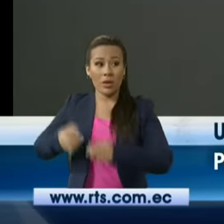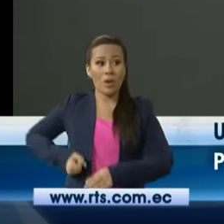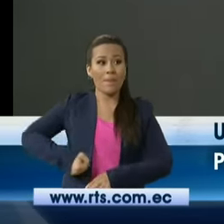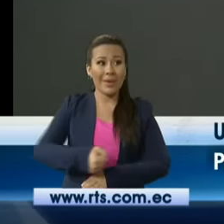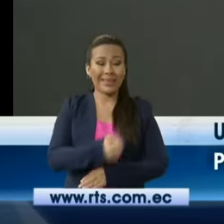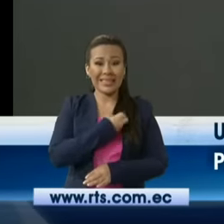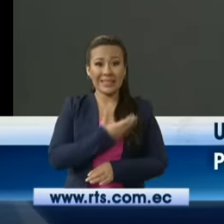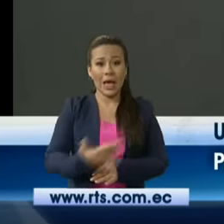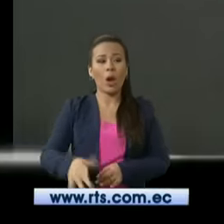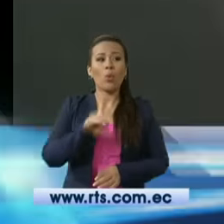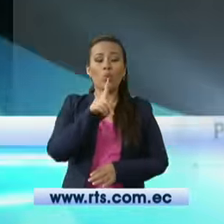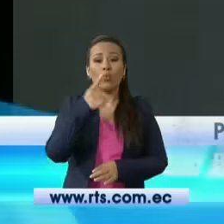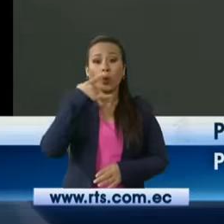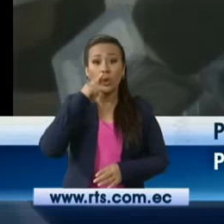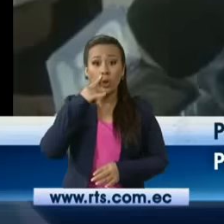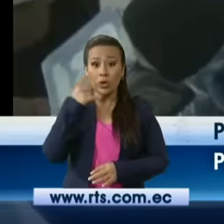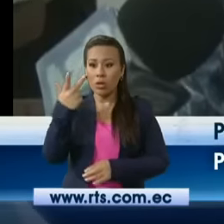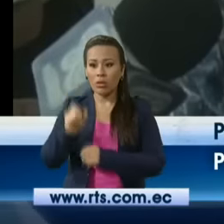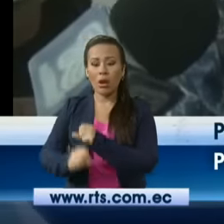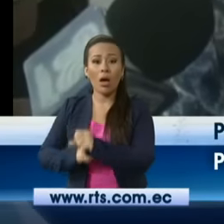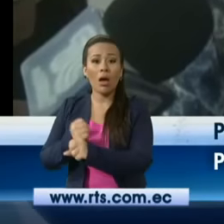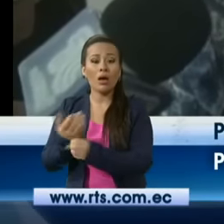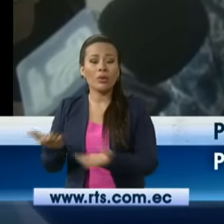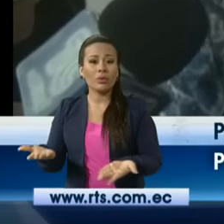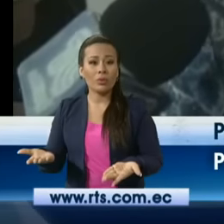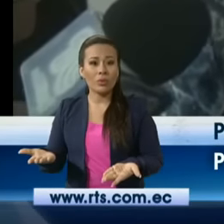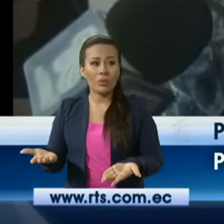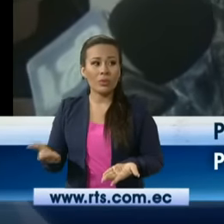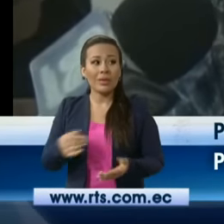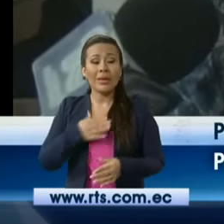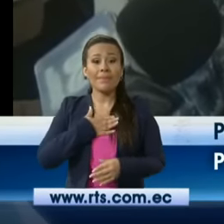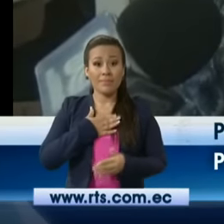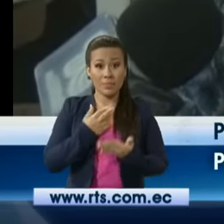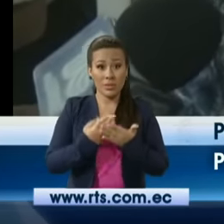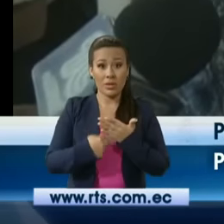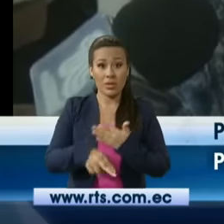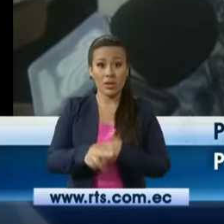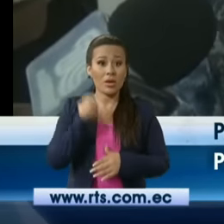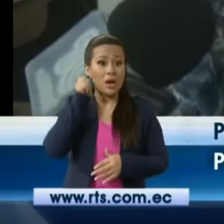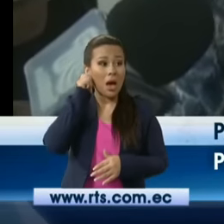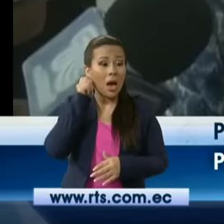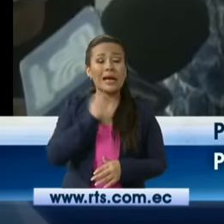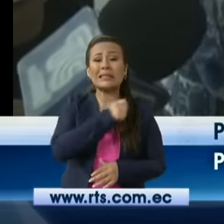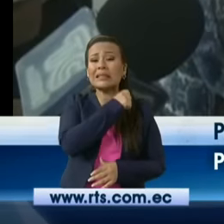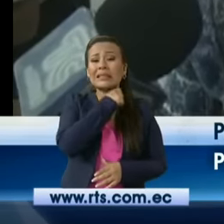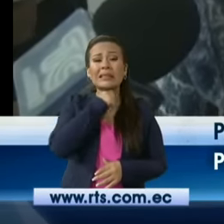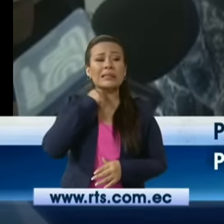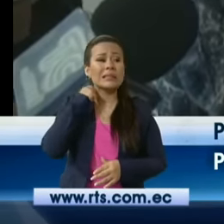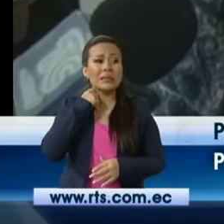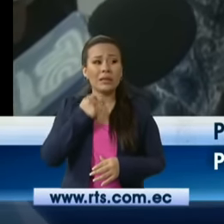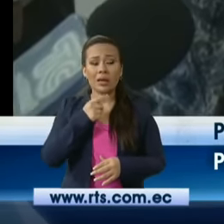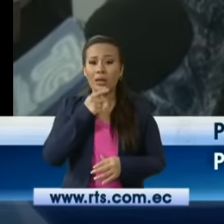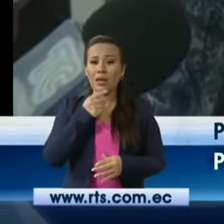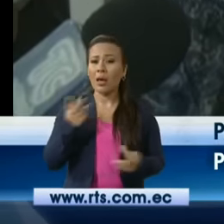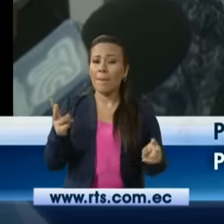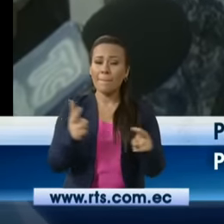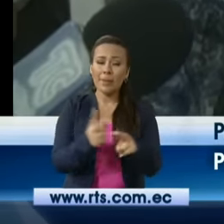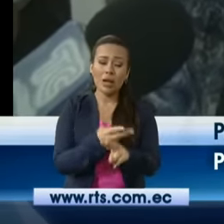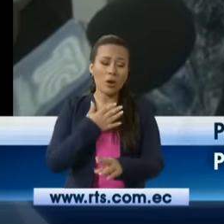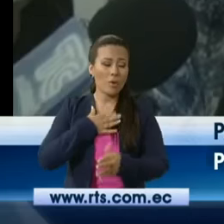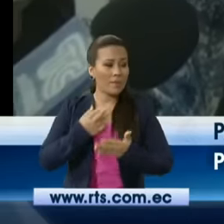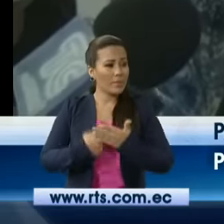de 3 años queda en la orfandad. A mi hija me la han matado, me la han asesinado, me la han degollado. Le dieron la muerte más